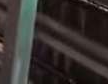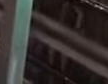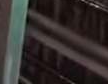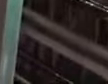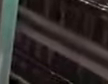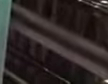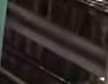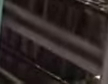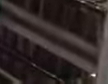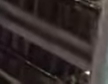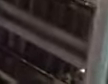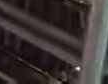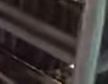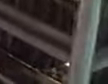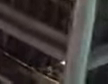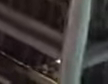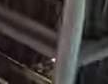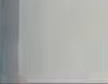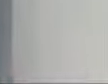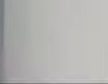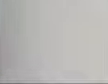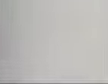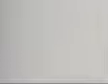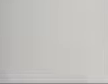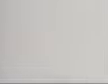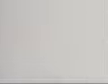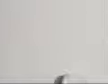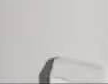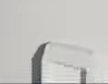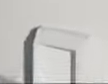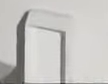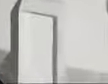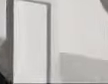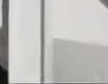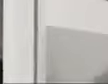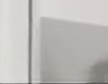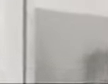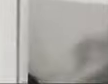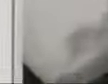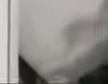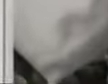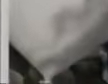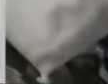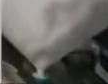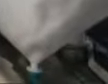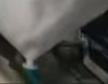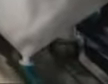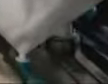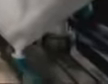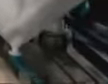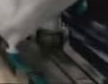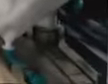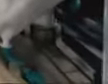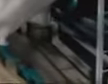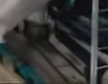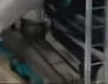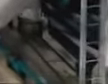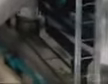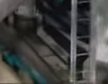Muy bien, bueno, pues entonces este es el corazón de la operación de la planta, el centro de control